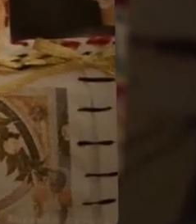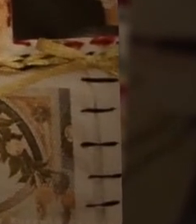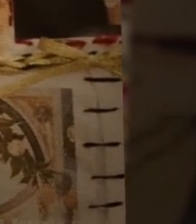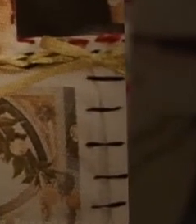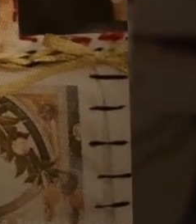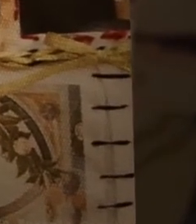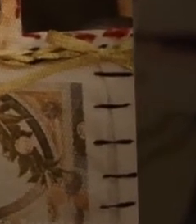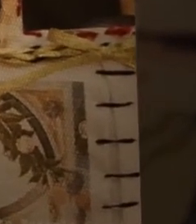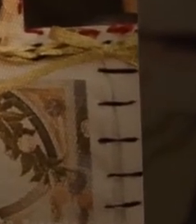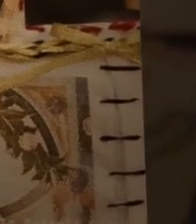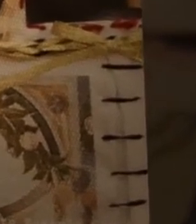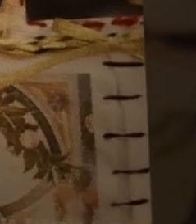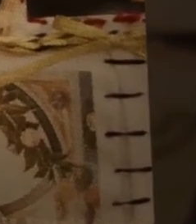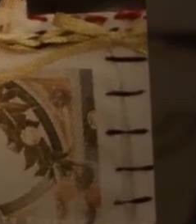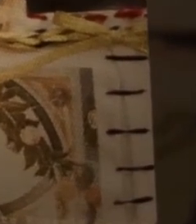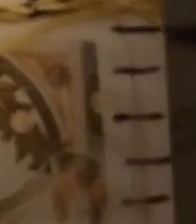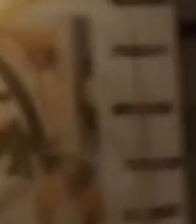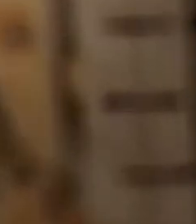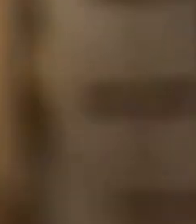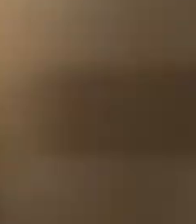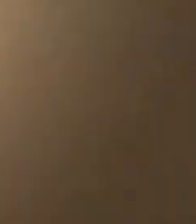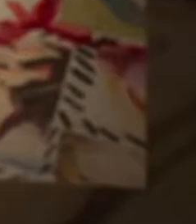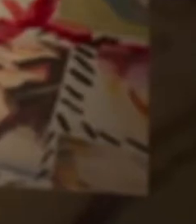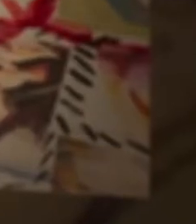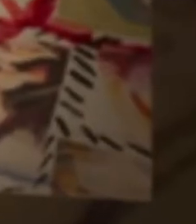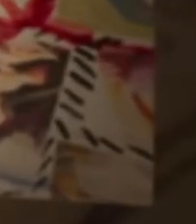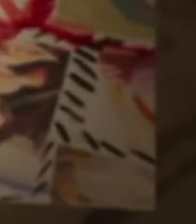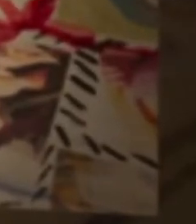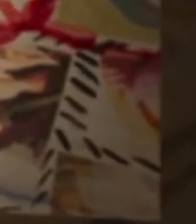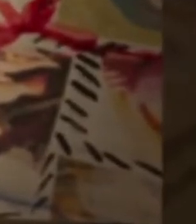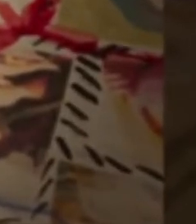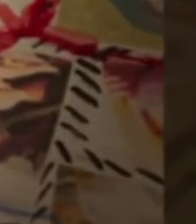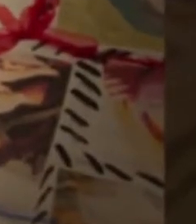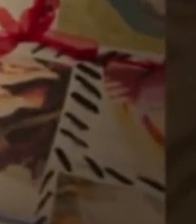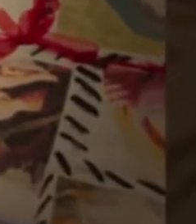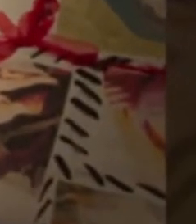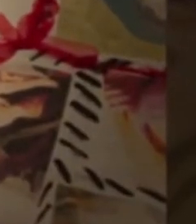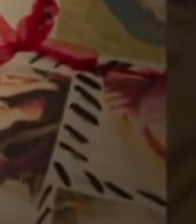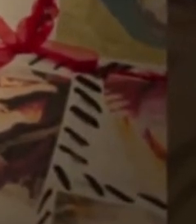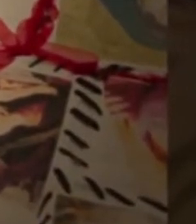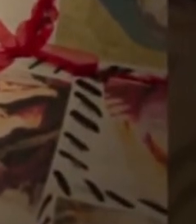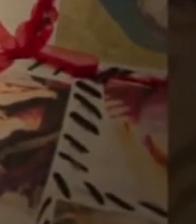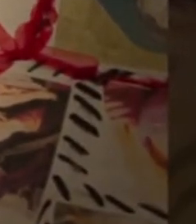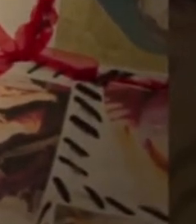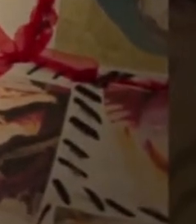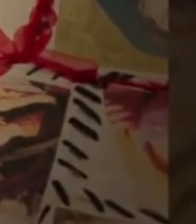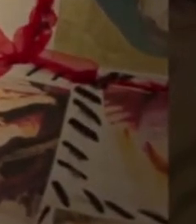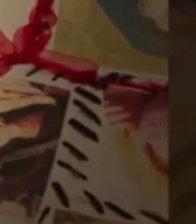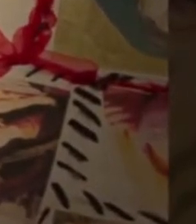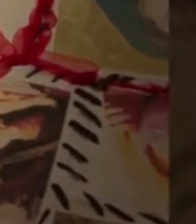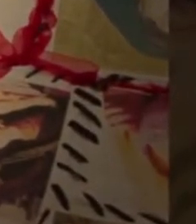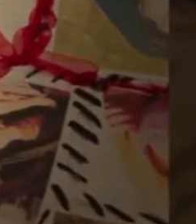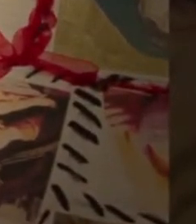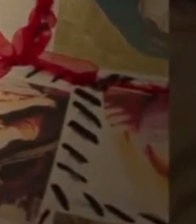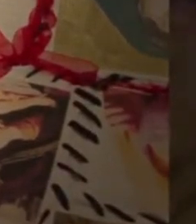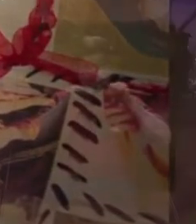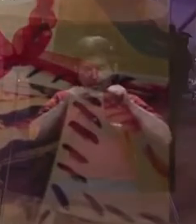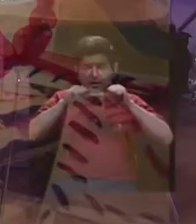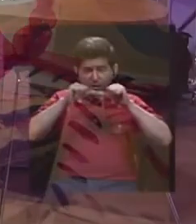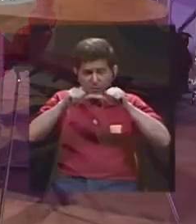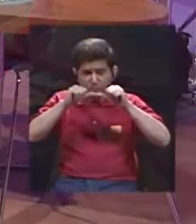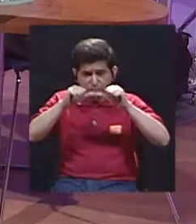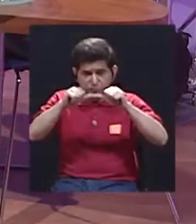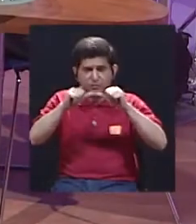Claro, porque conceptualización, actualidad e innovación fue exactamente, el premio. Así es. Y Alejandra ha seguido con